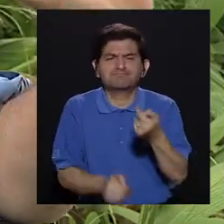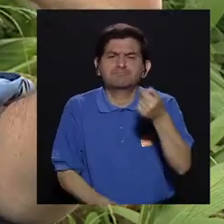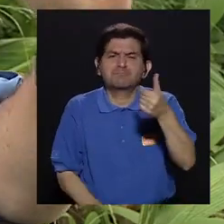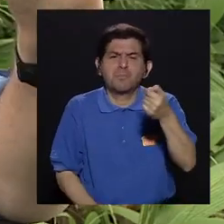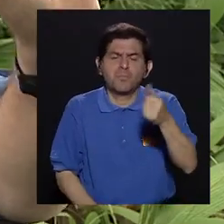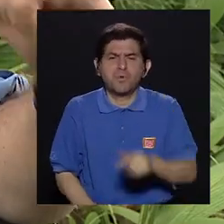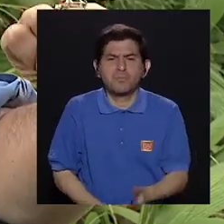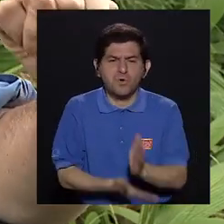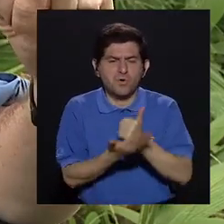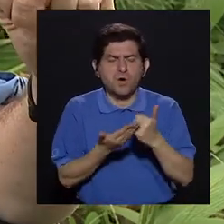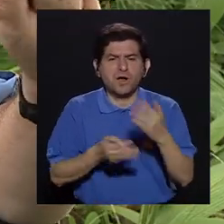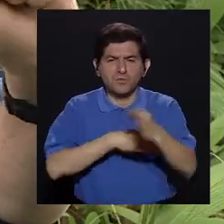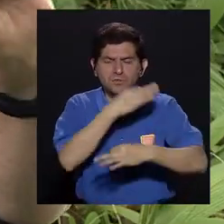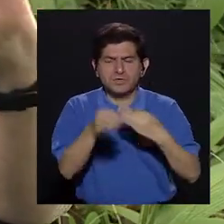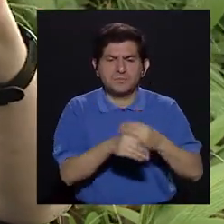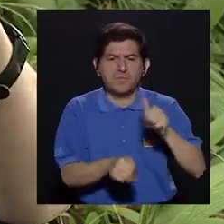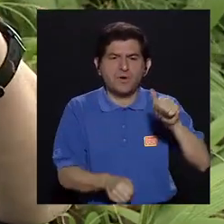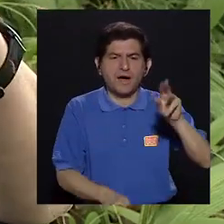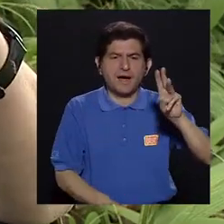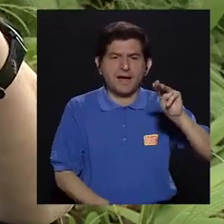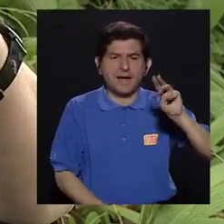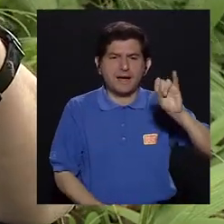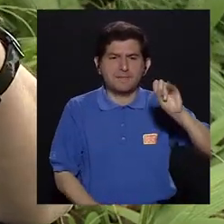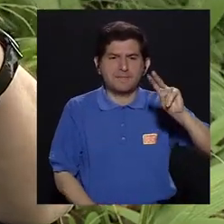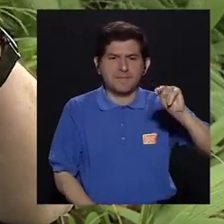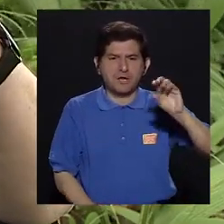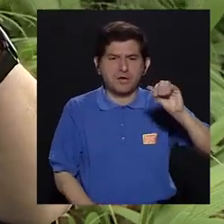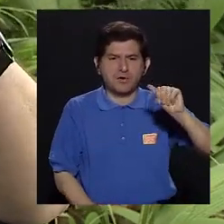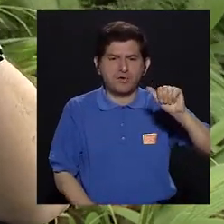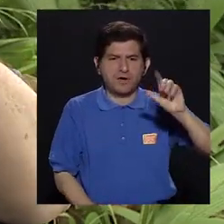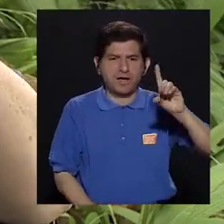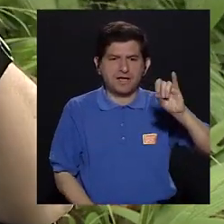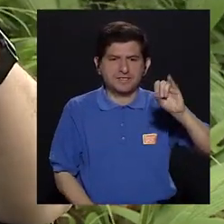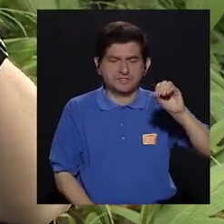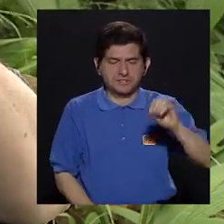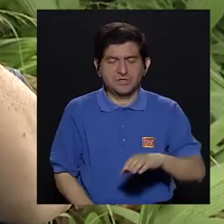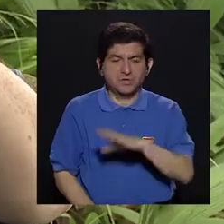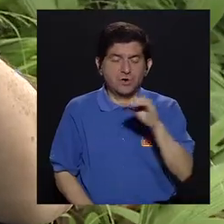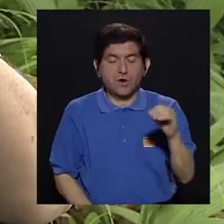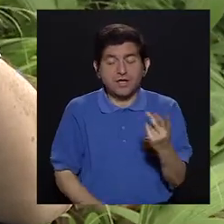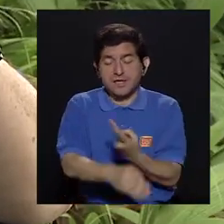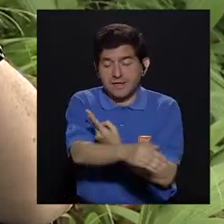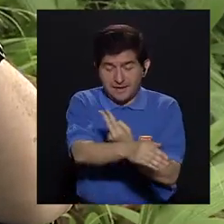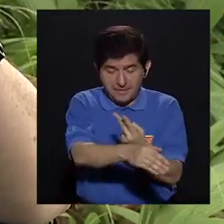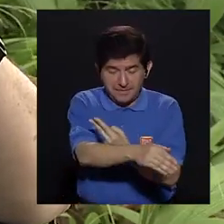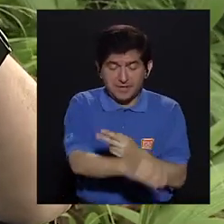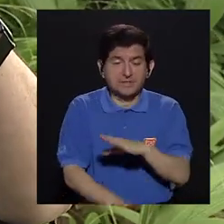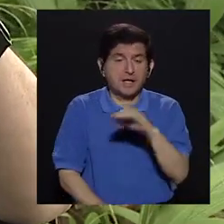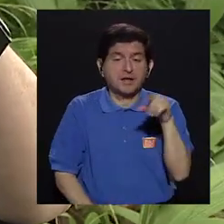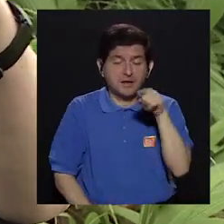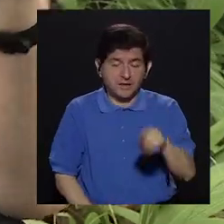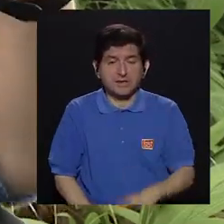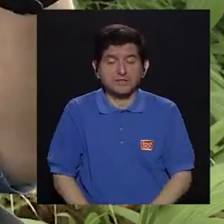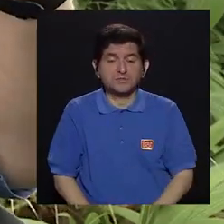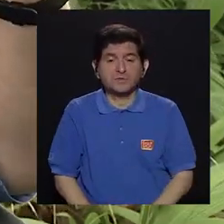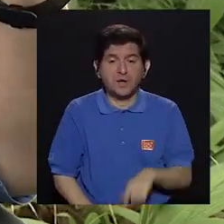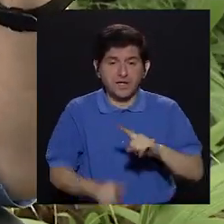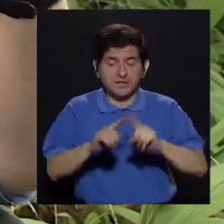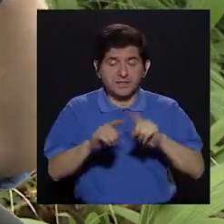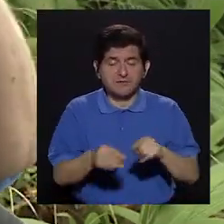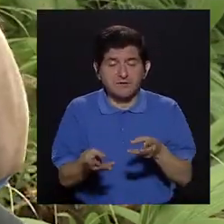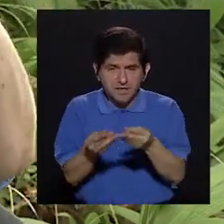poca cantidad de algunos aminoácidos. Y en la proteína de los cereales o de las verduras harinosas, más bien